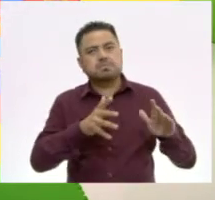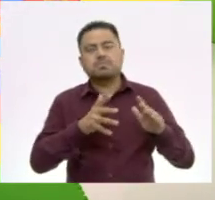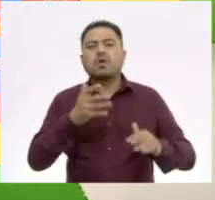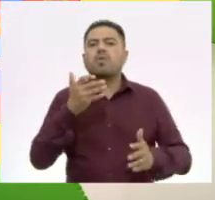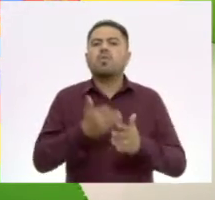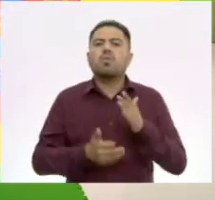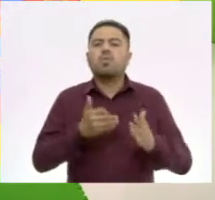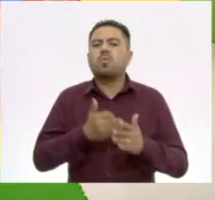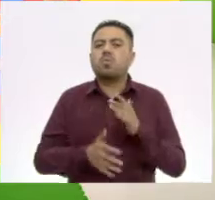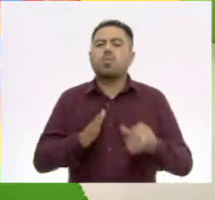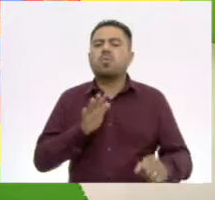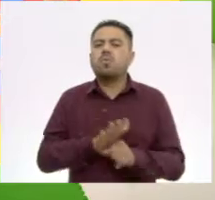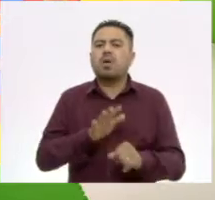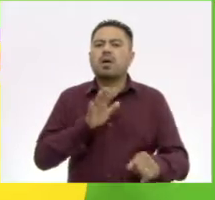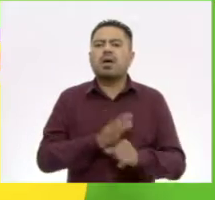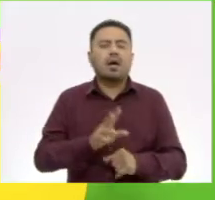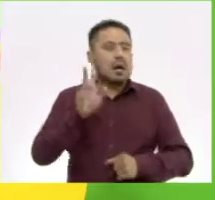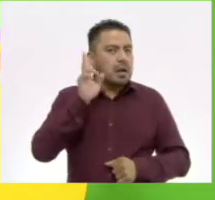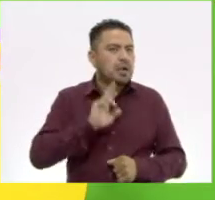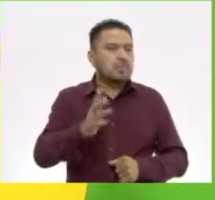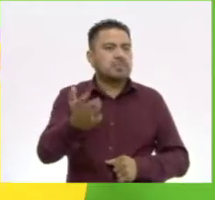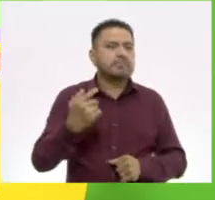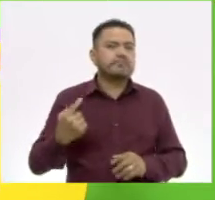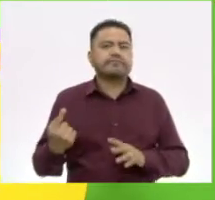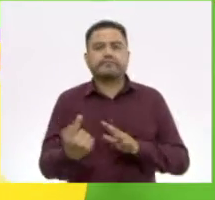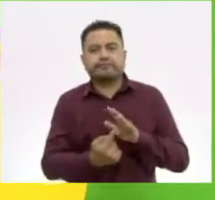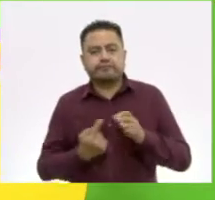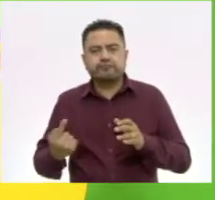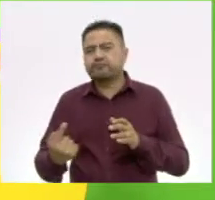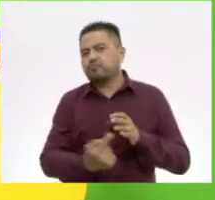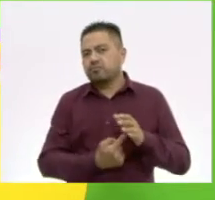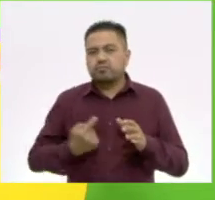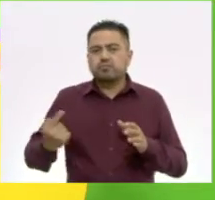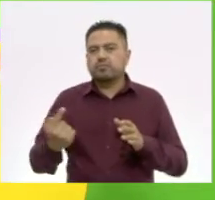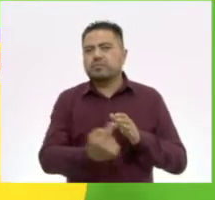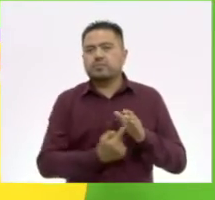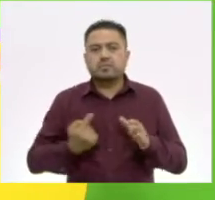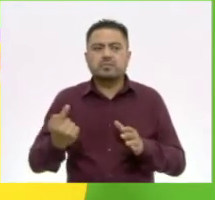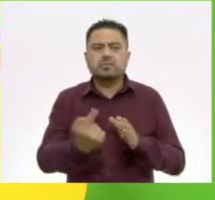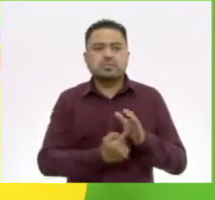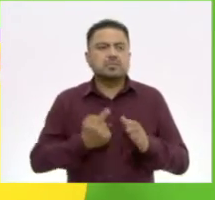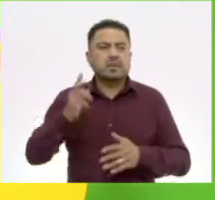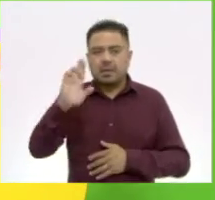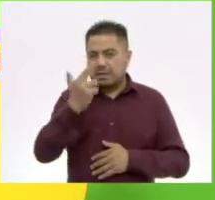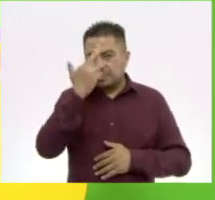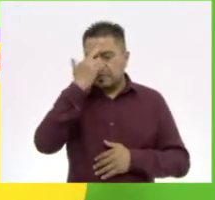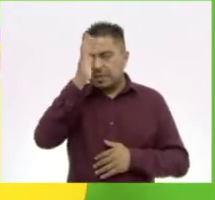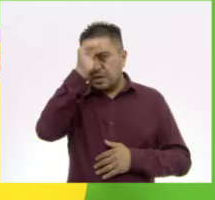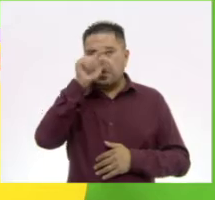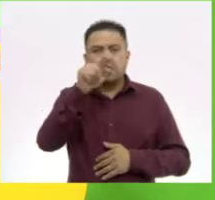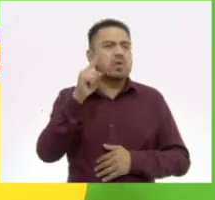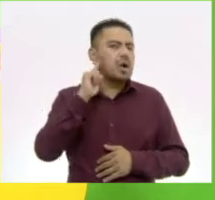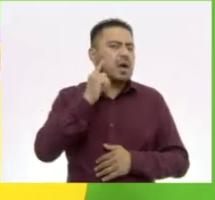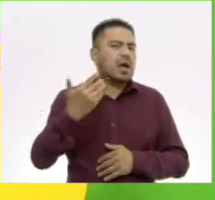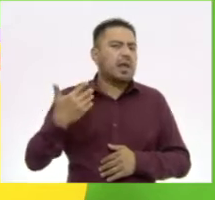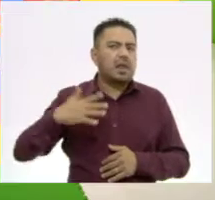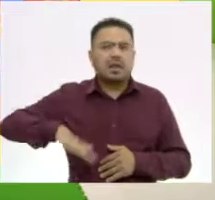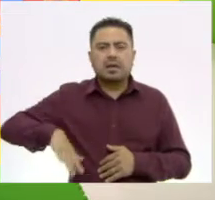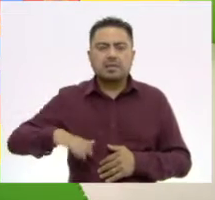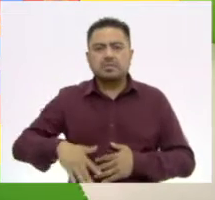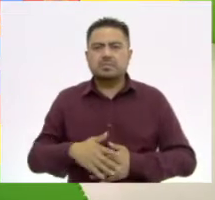es falta ver la licuadora de 4 horas recuerdan haberla escuchado